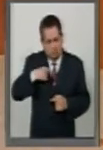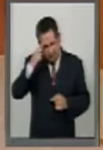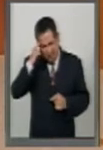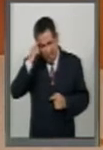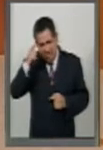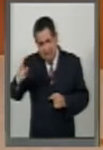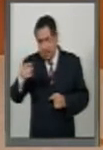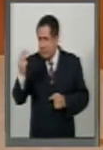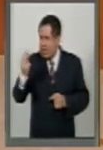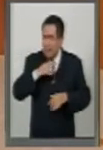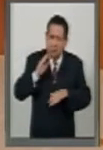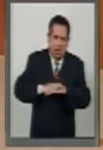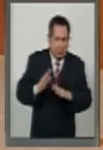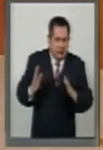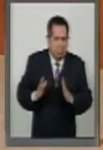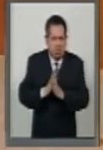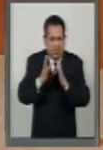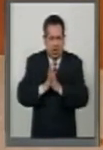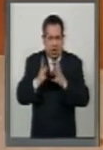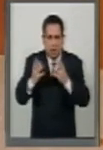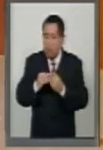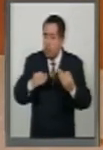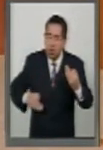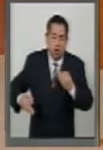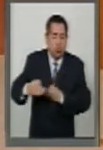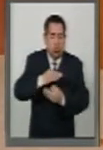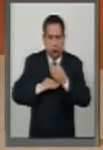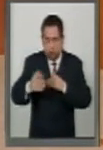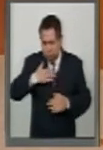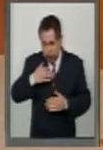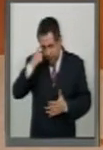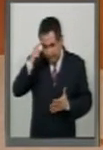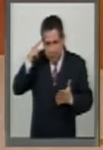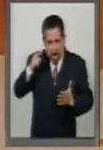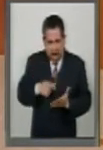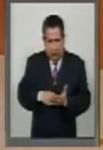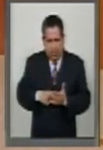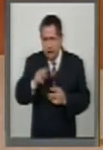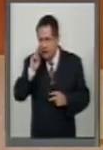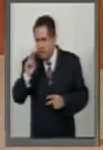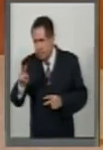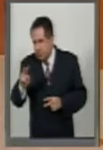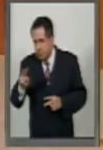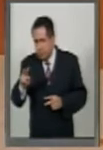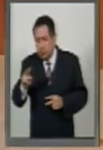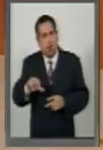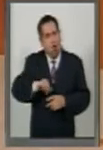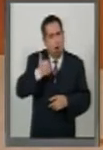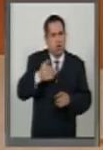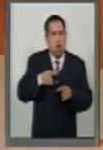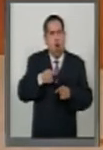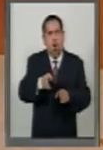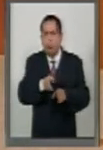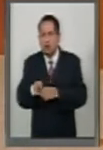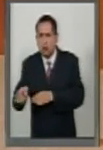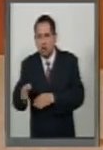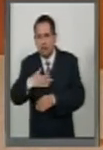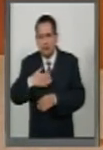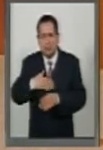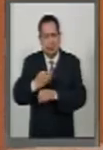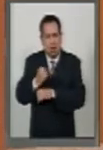la participación de todos los que creemos que debemos tomar otra ruta en nuestro